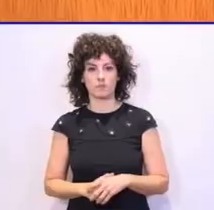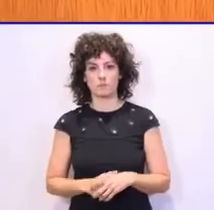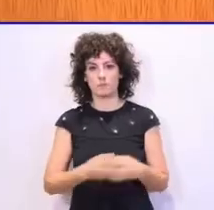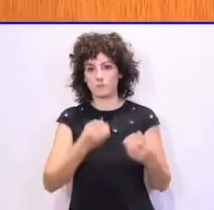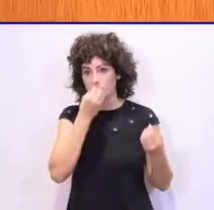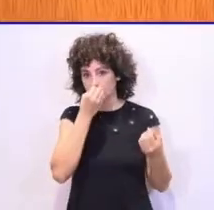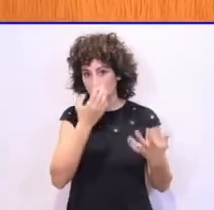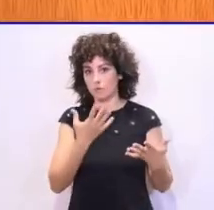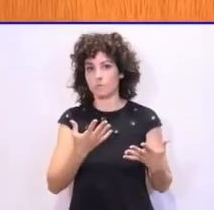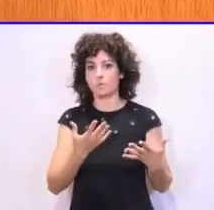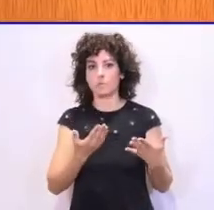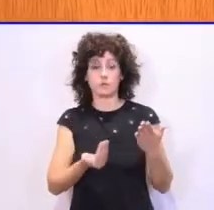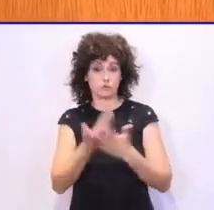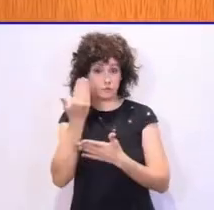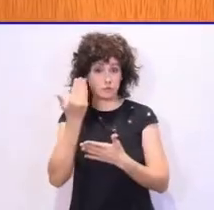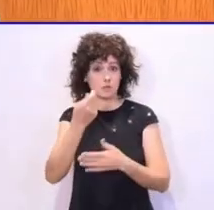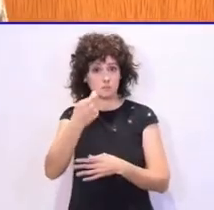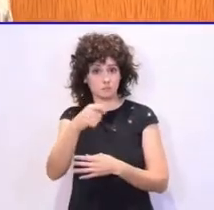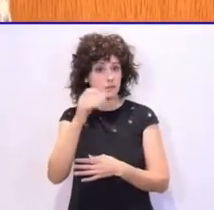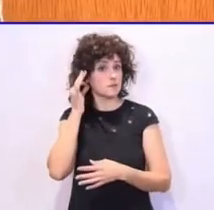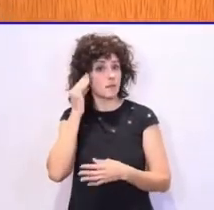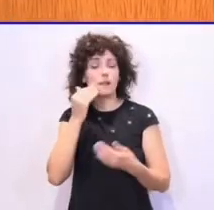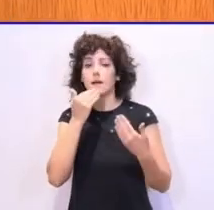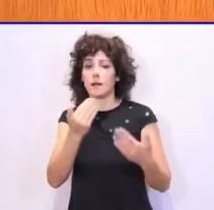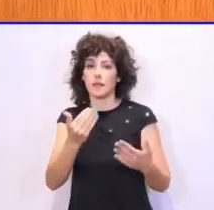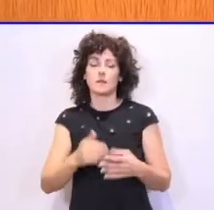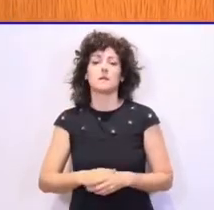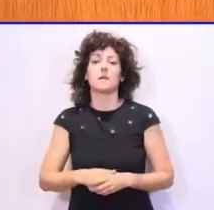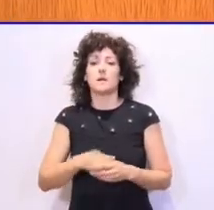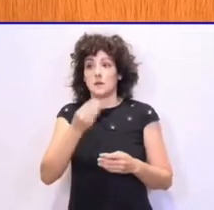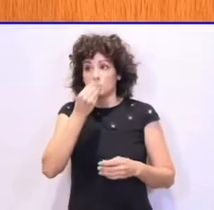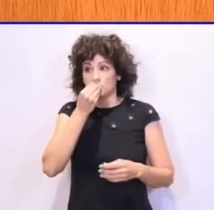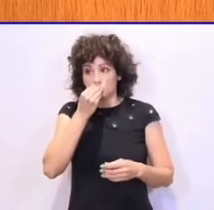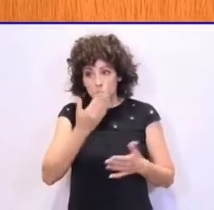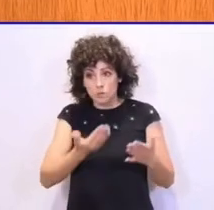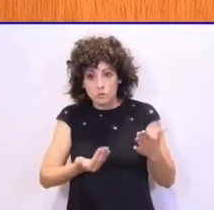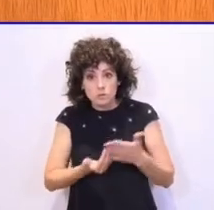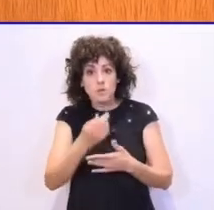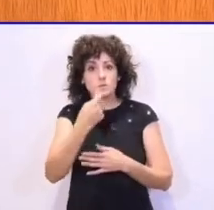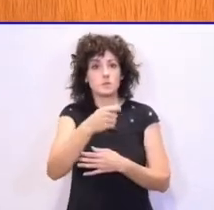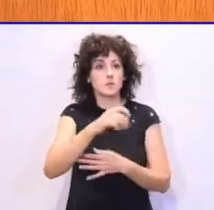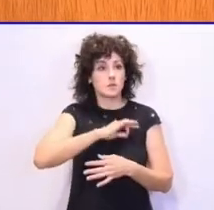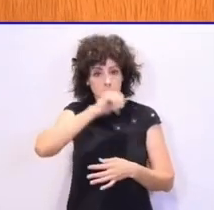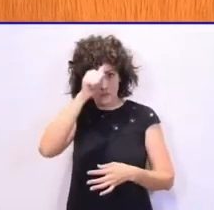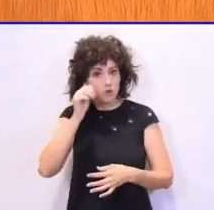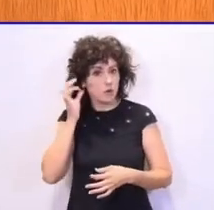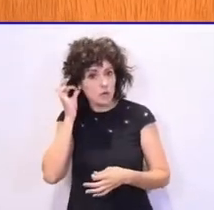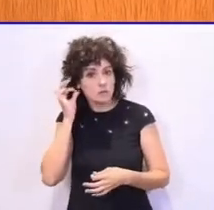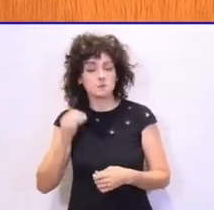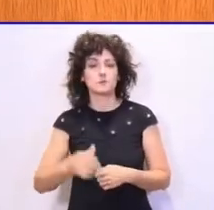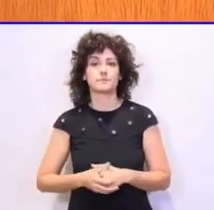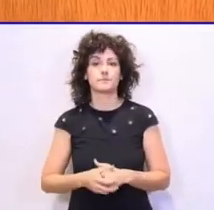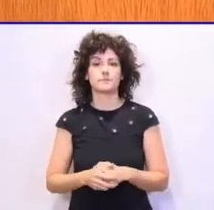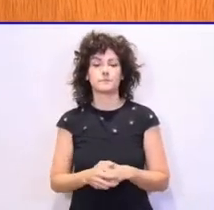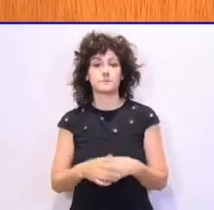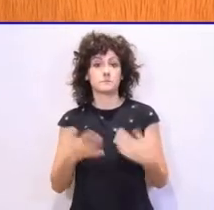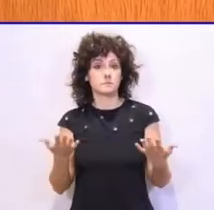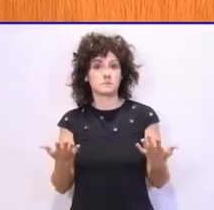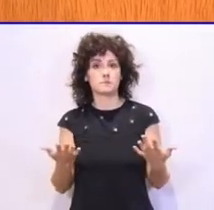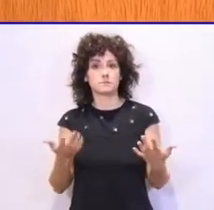buenos buenos días presidenta gracias Buenos días presidente señorías pues